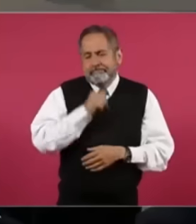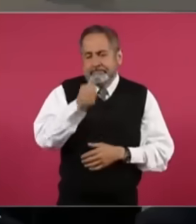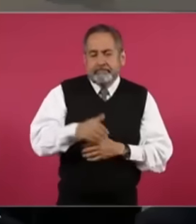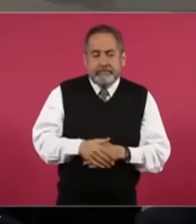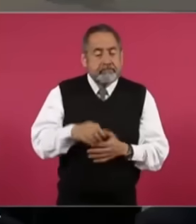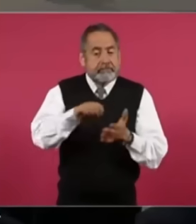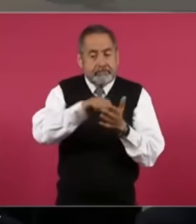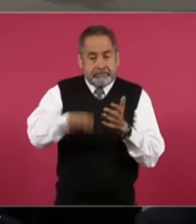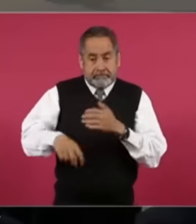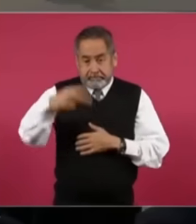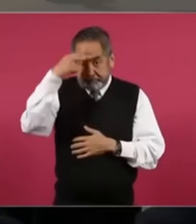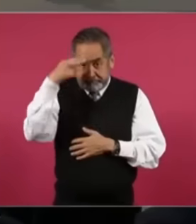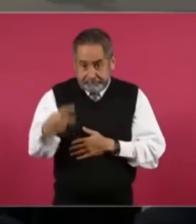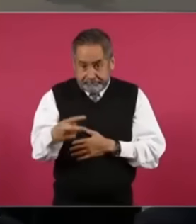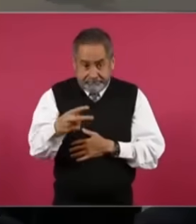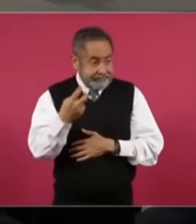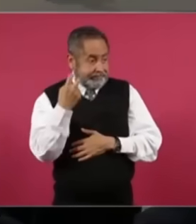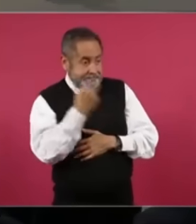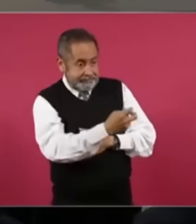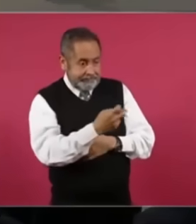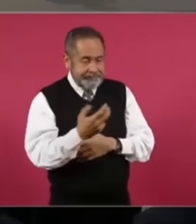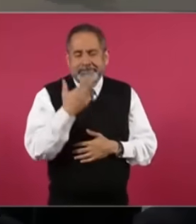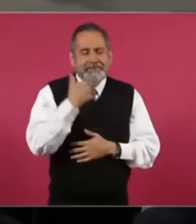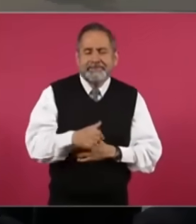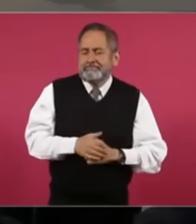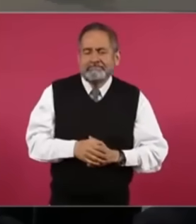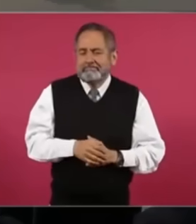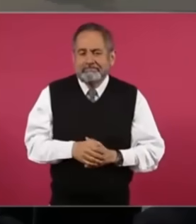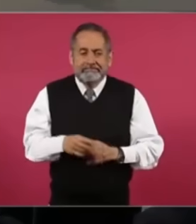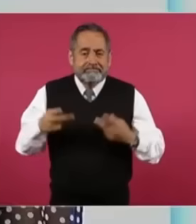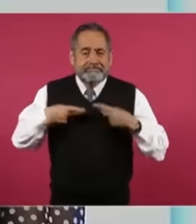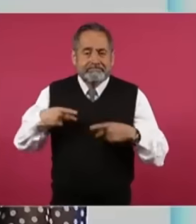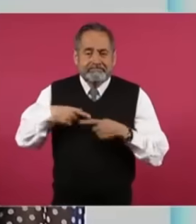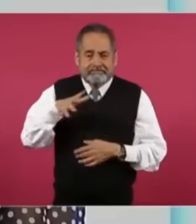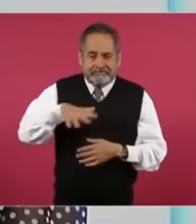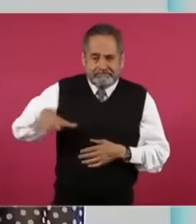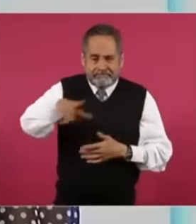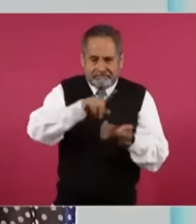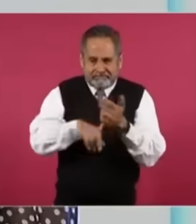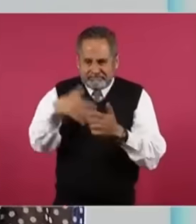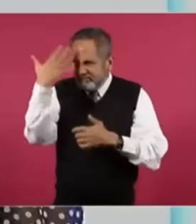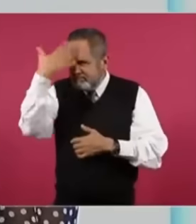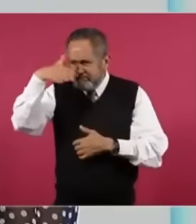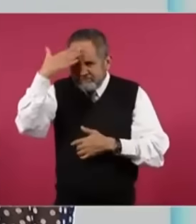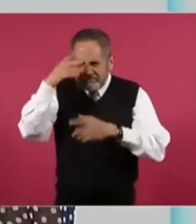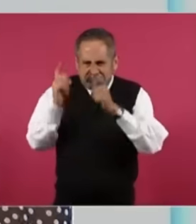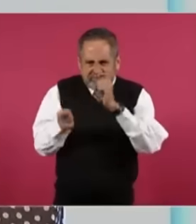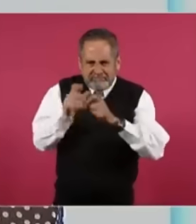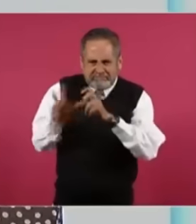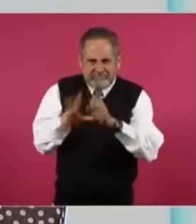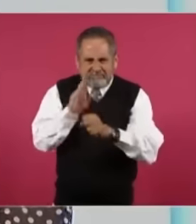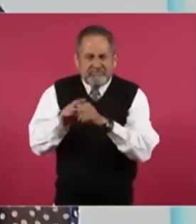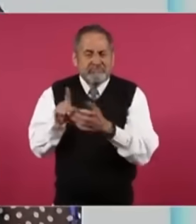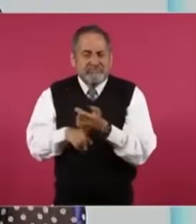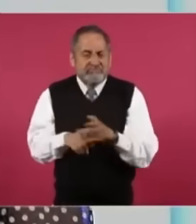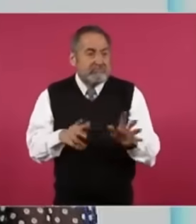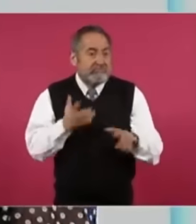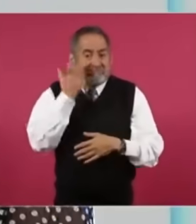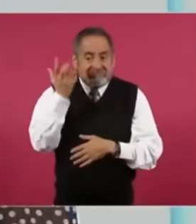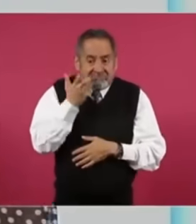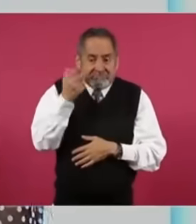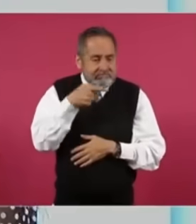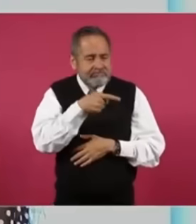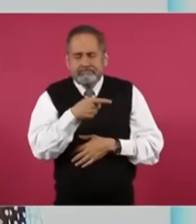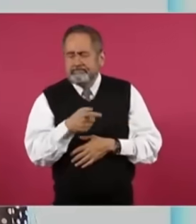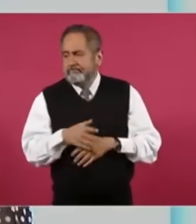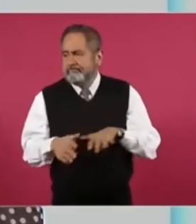México, esto ya no funciona, pues el pueblo está más politizado que nunca y no se deja engañar con cualquier cosa